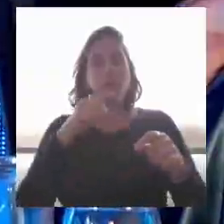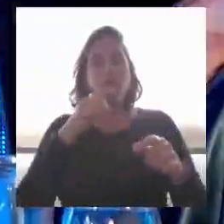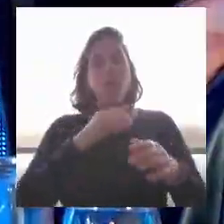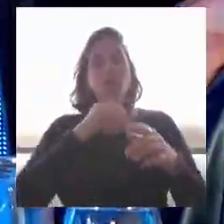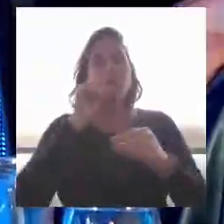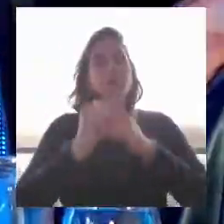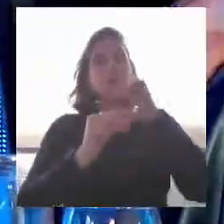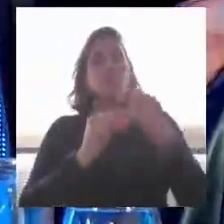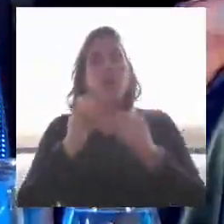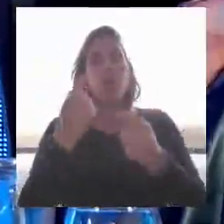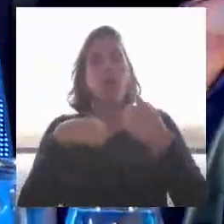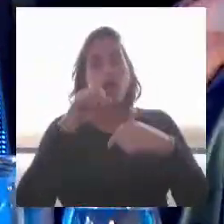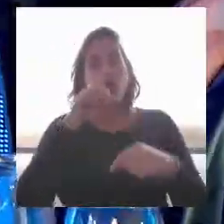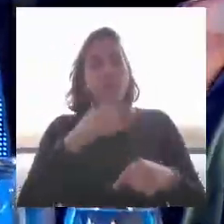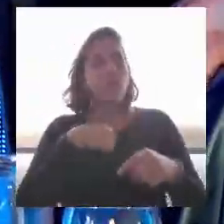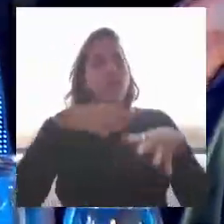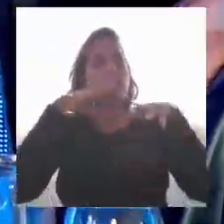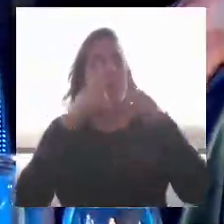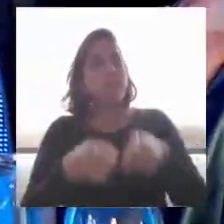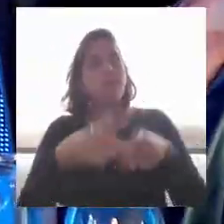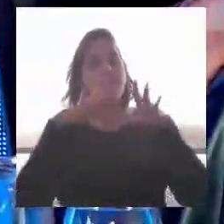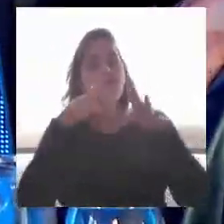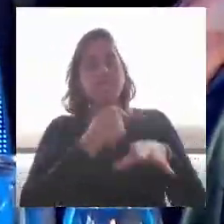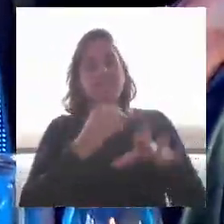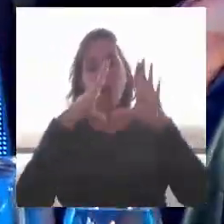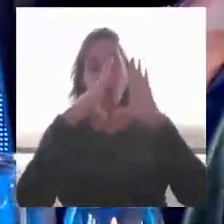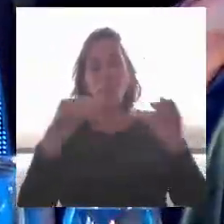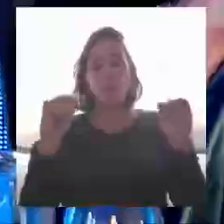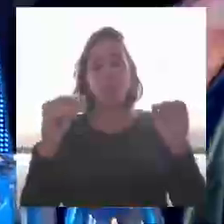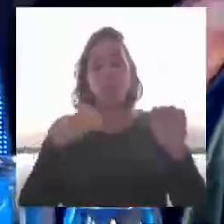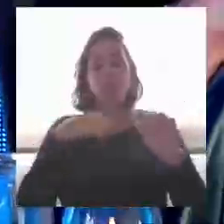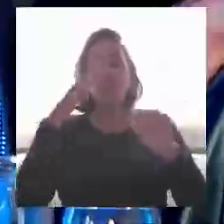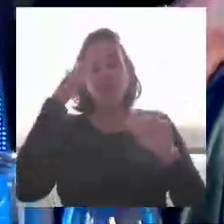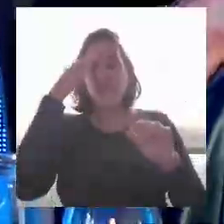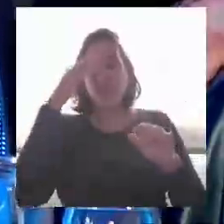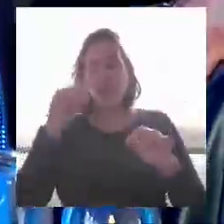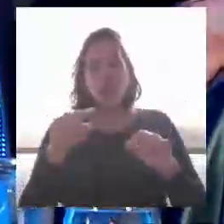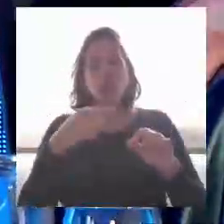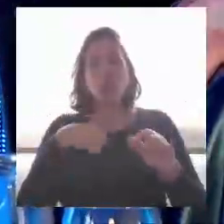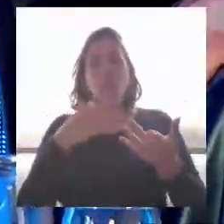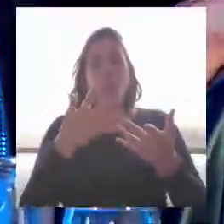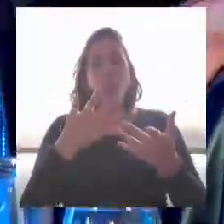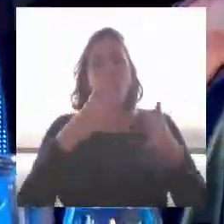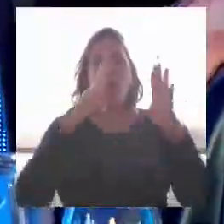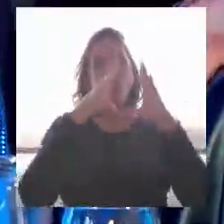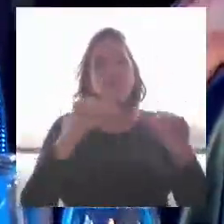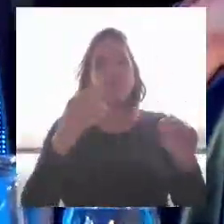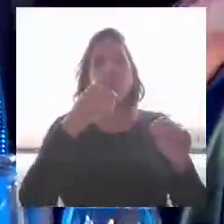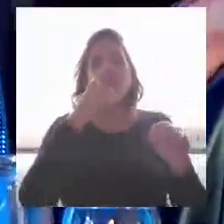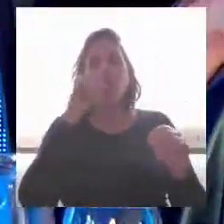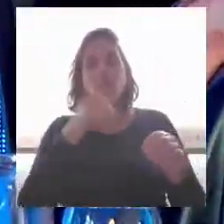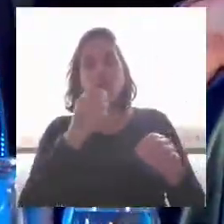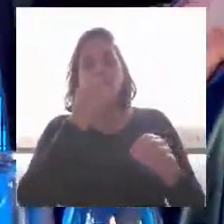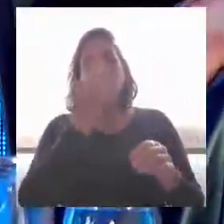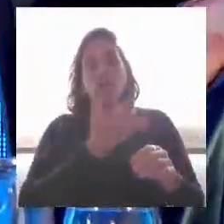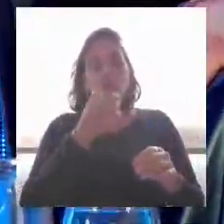este facilita la comprensión. Sabemos que existe una relación recíproca entre fluidez y comprensión. Cuanto mayor fluidez tengo,